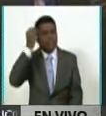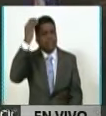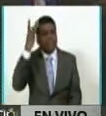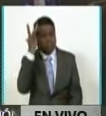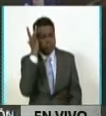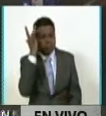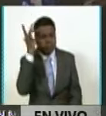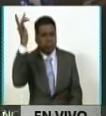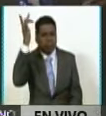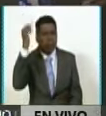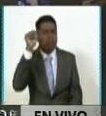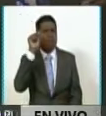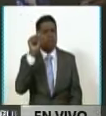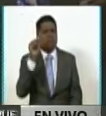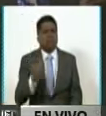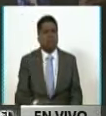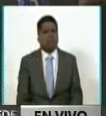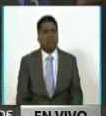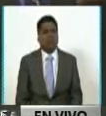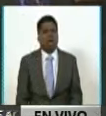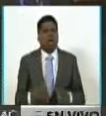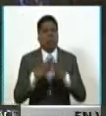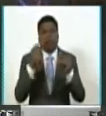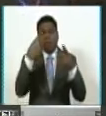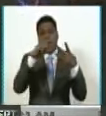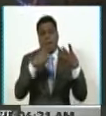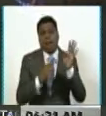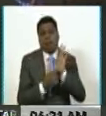ideas, sus hazañas.